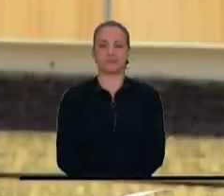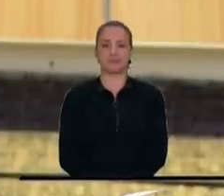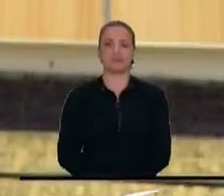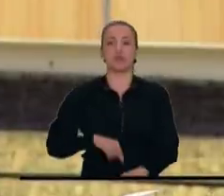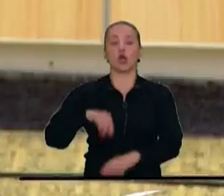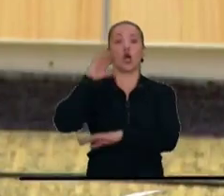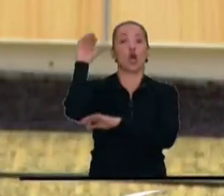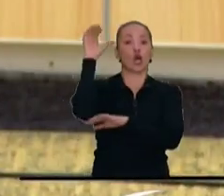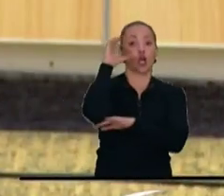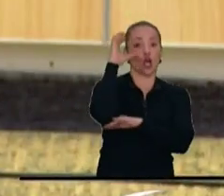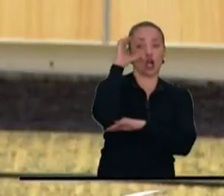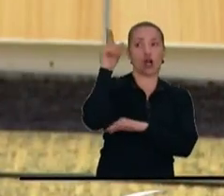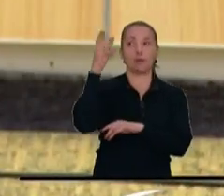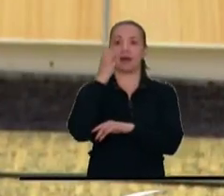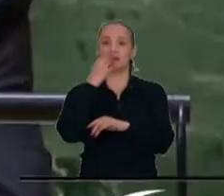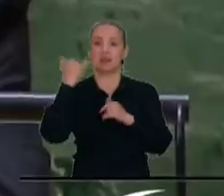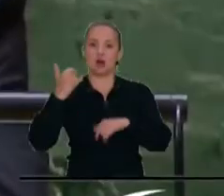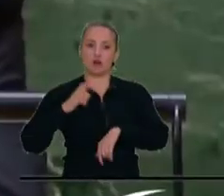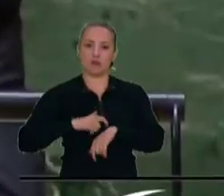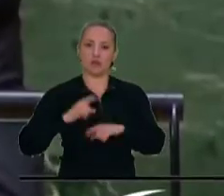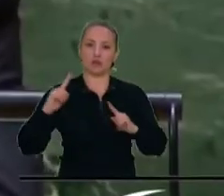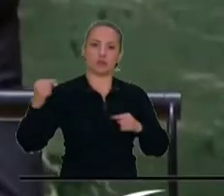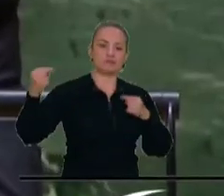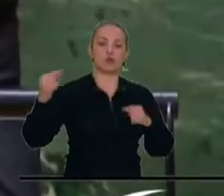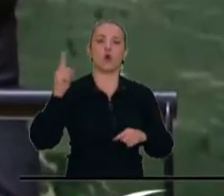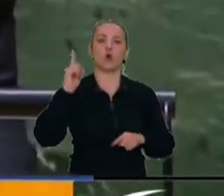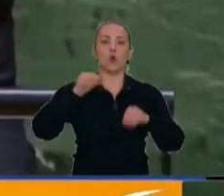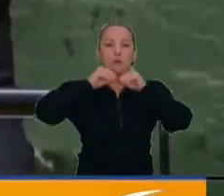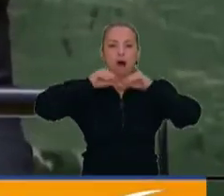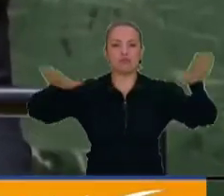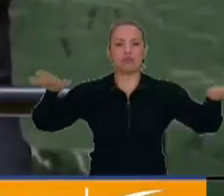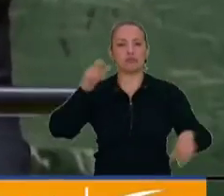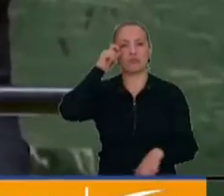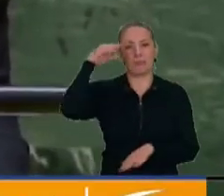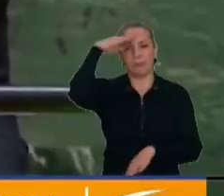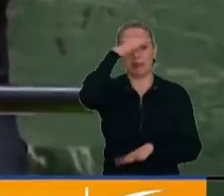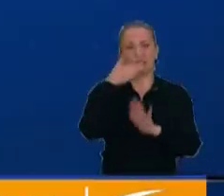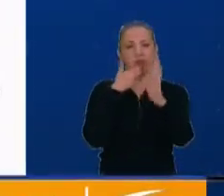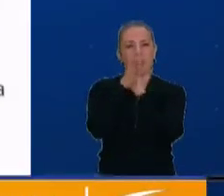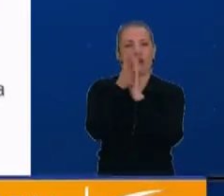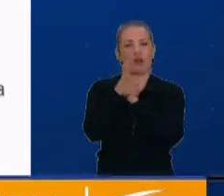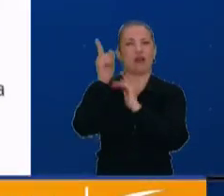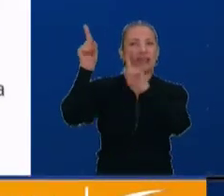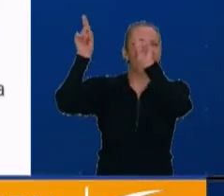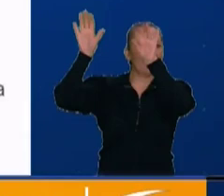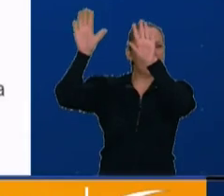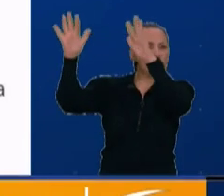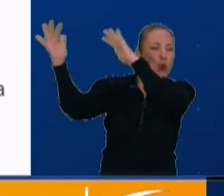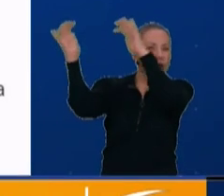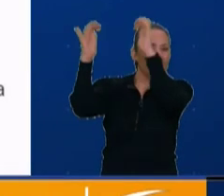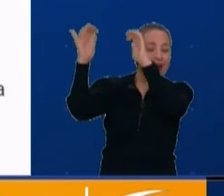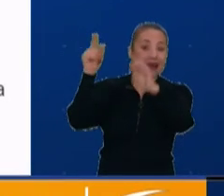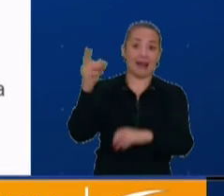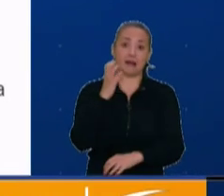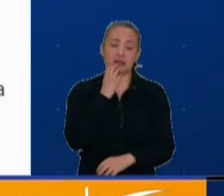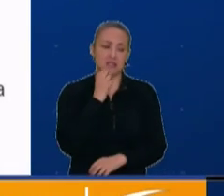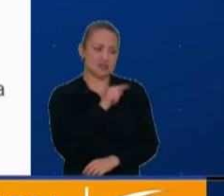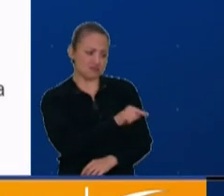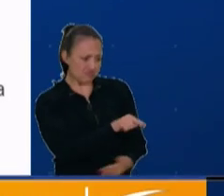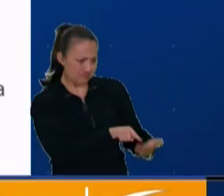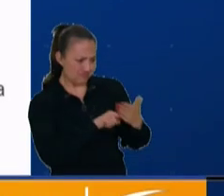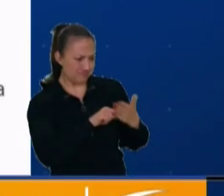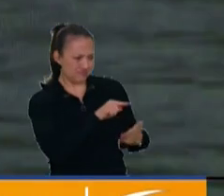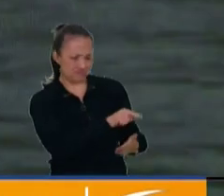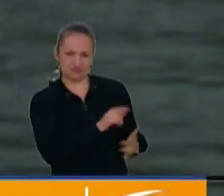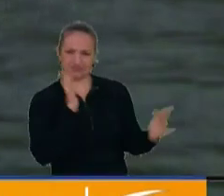Colombia e Israel han vivido horas de tensión por las declaraciones que ha hecho el presidente Gustavo Petro sobre la guerra. Para Israel, estas son hostiles